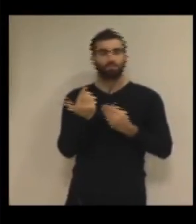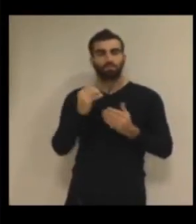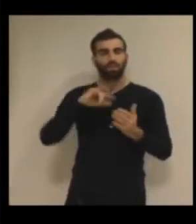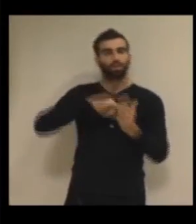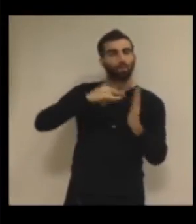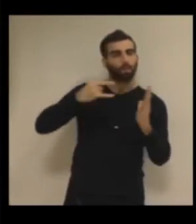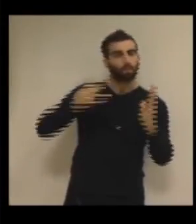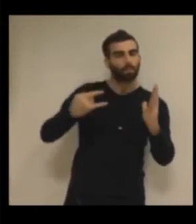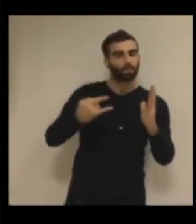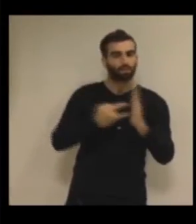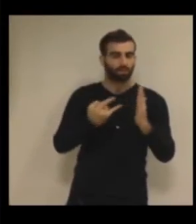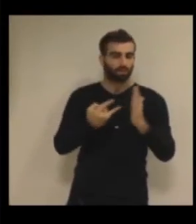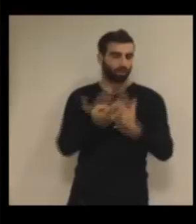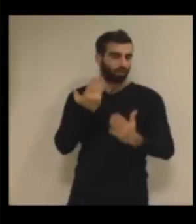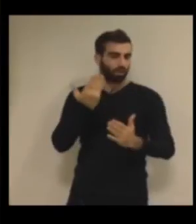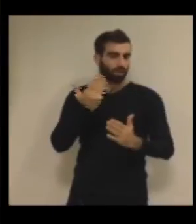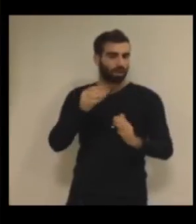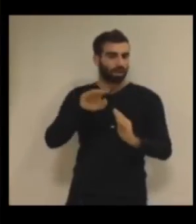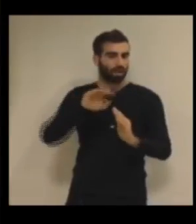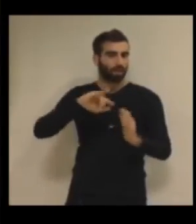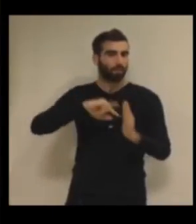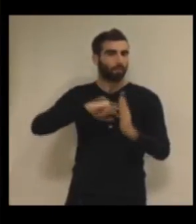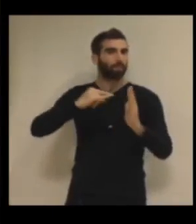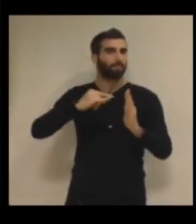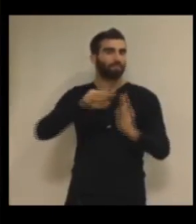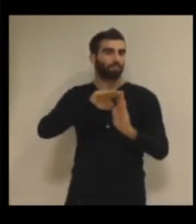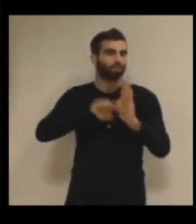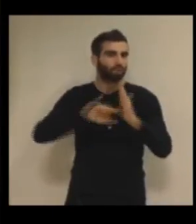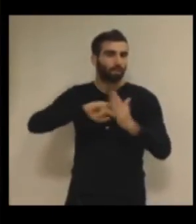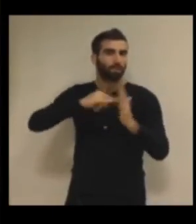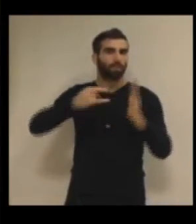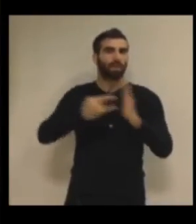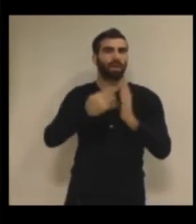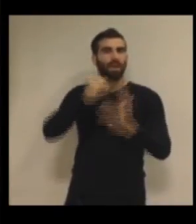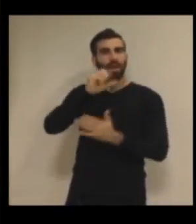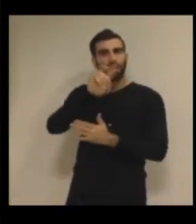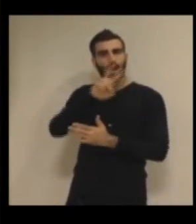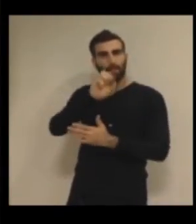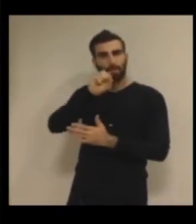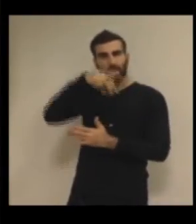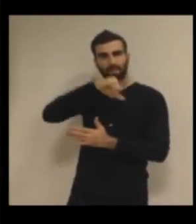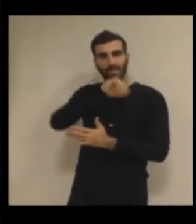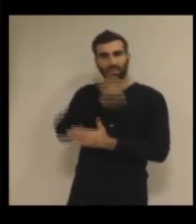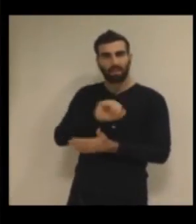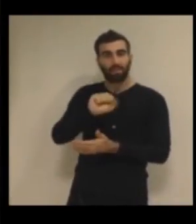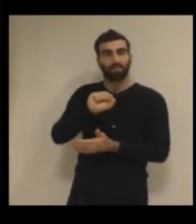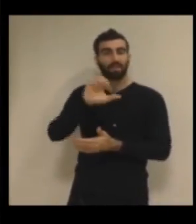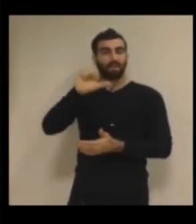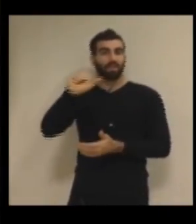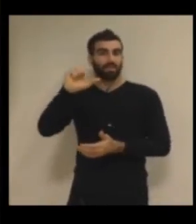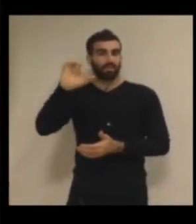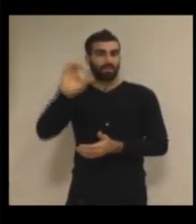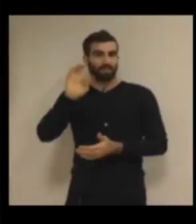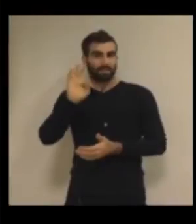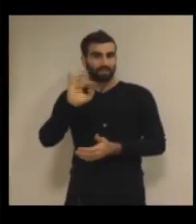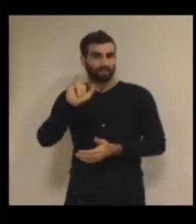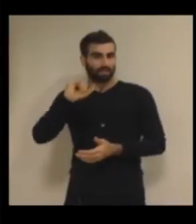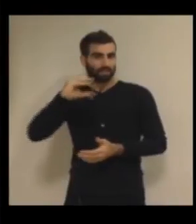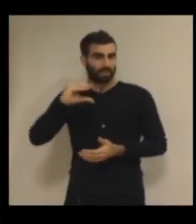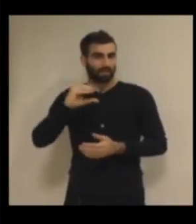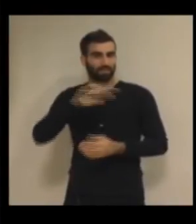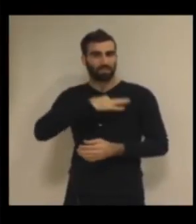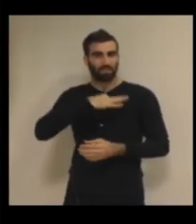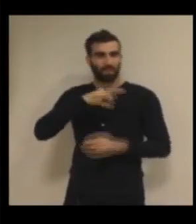proyecto del Plan Avanza, pues ASTIC podría ser perfectamente una línea de investigación de toda una vida y